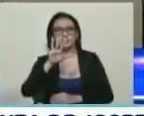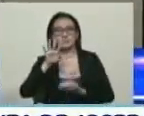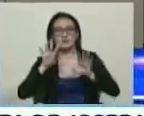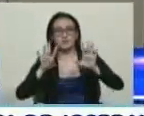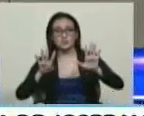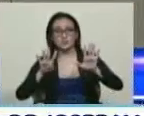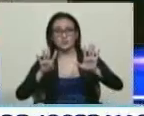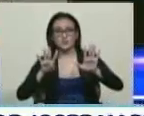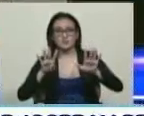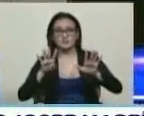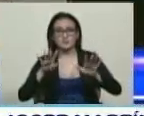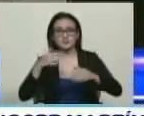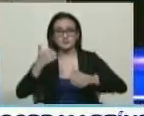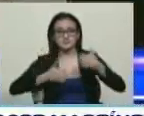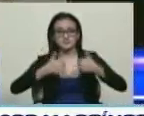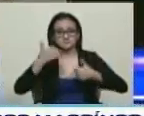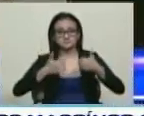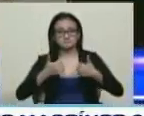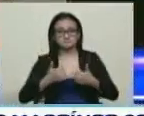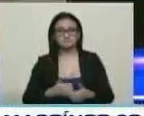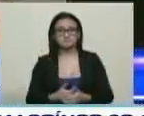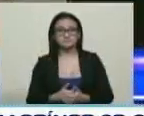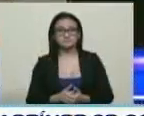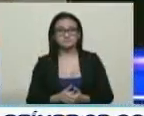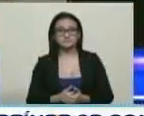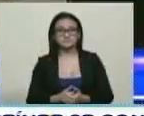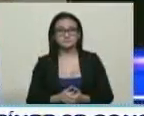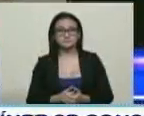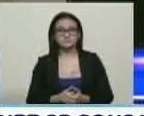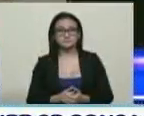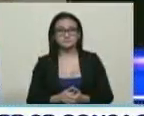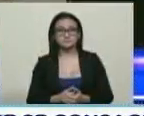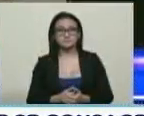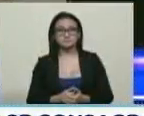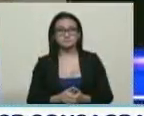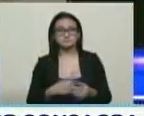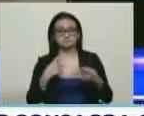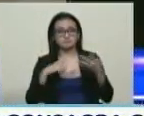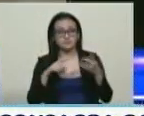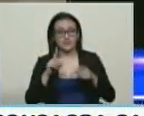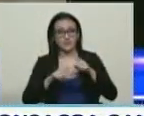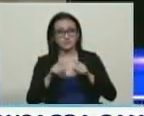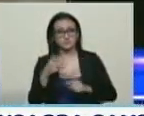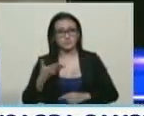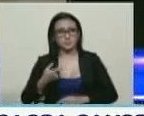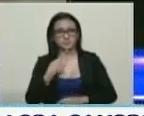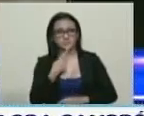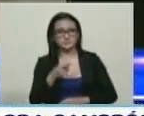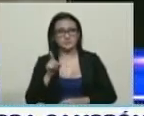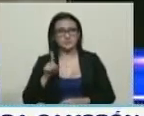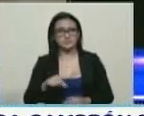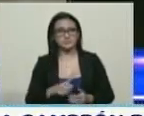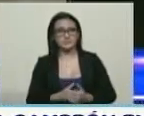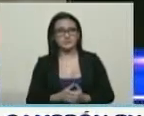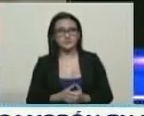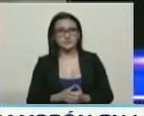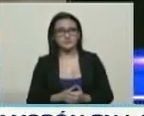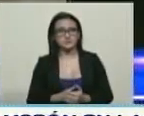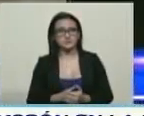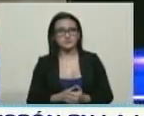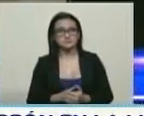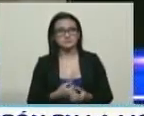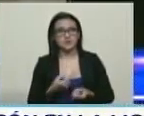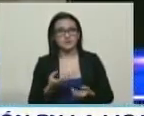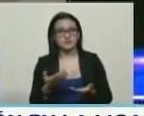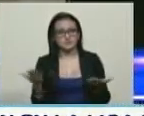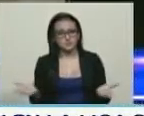2.459 candidatos y candidatas. Una de las cosas que queremos destacar de este evento, que es un elemento para generar